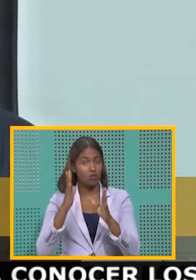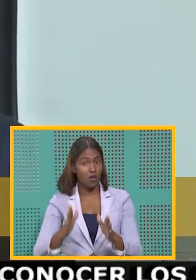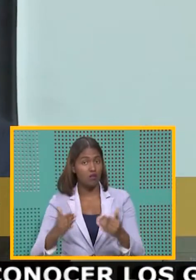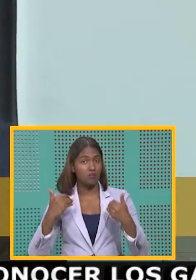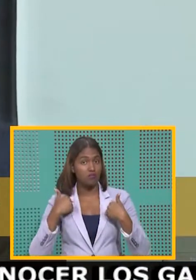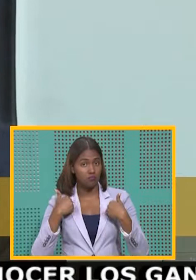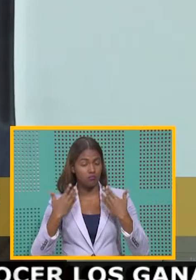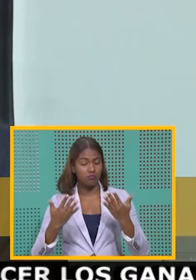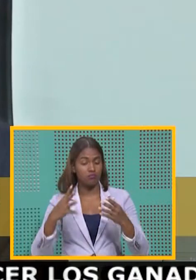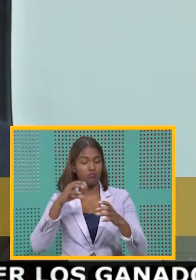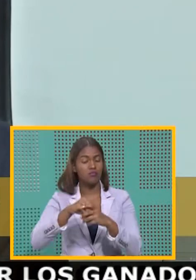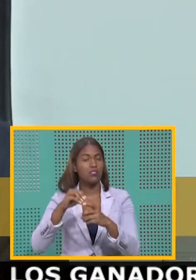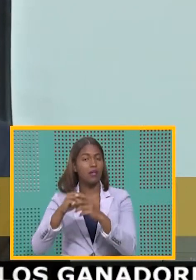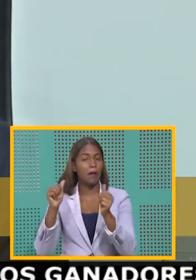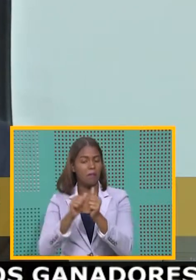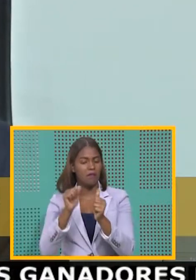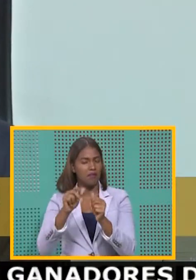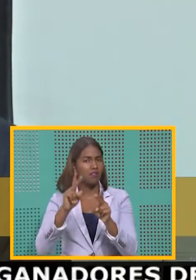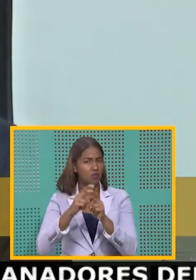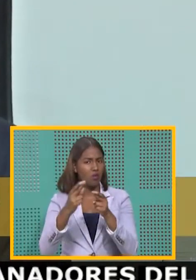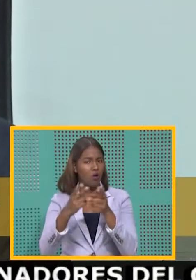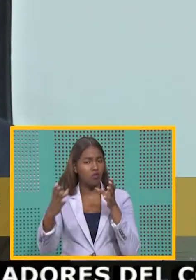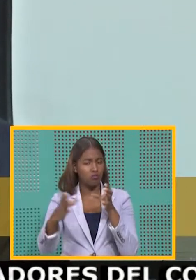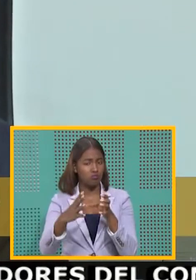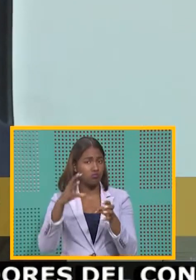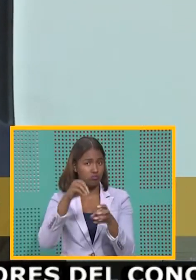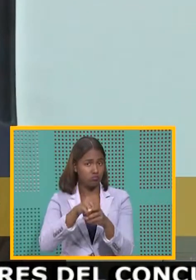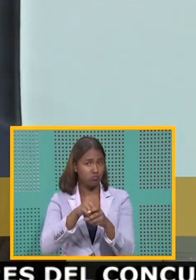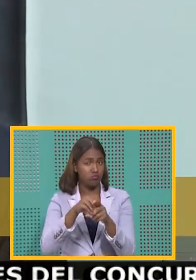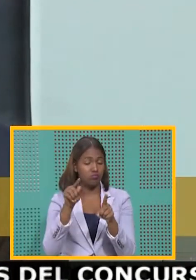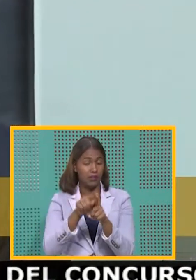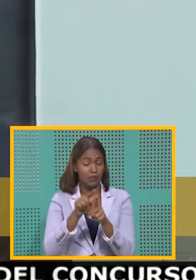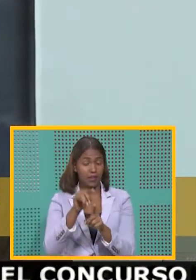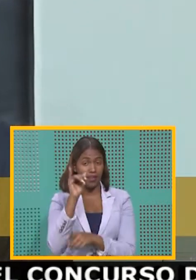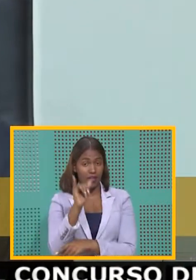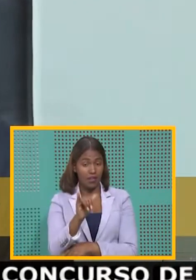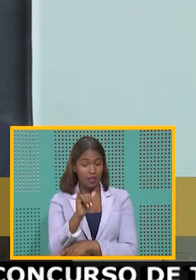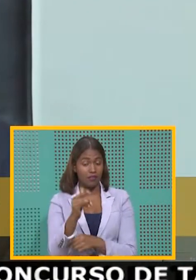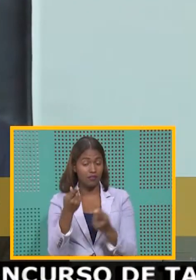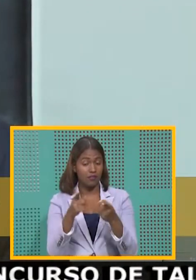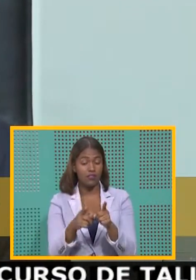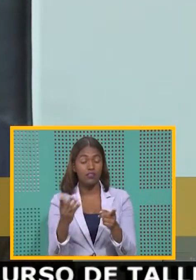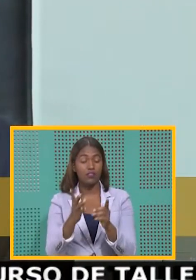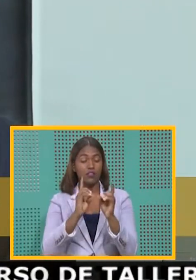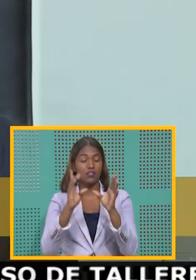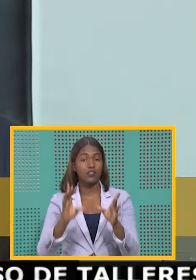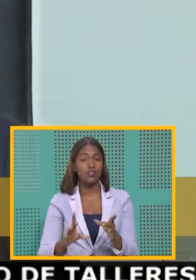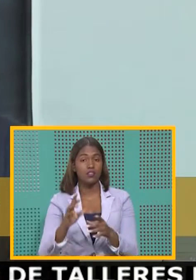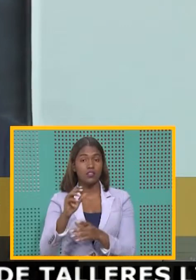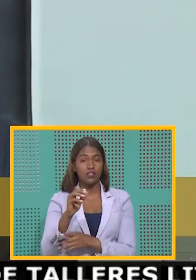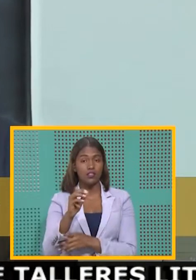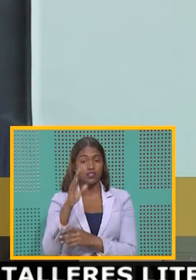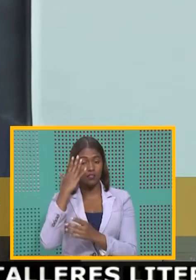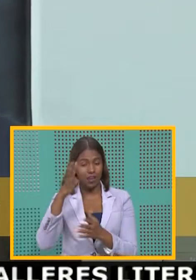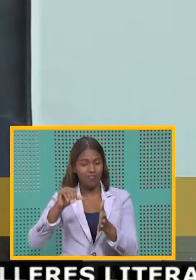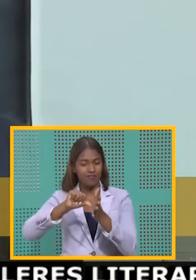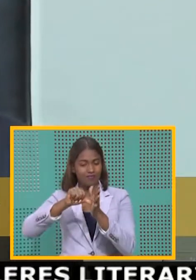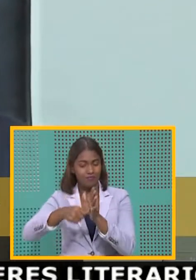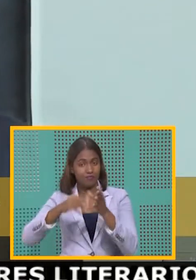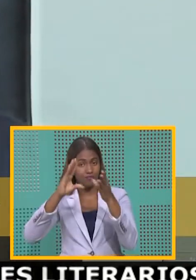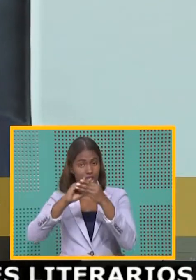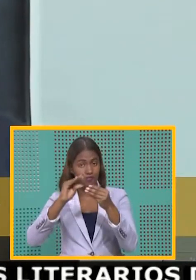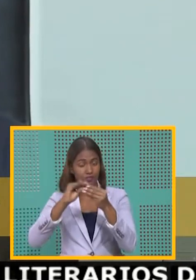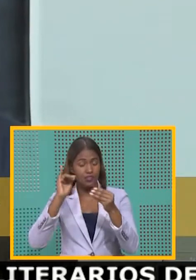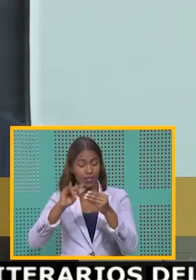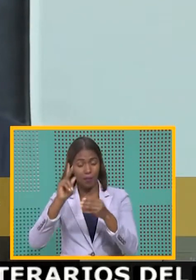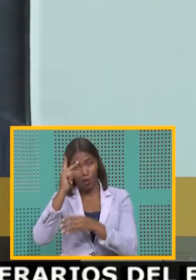que participaron en la reunión y allí el director ha reiterado la política